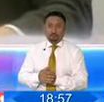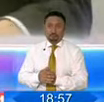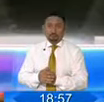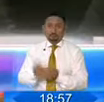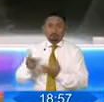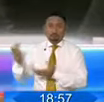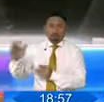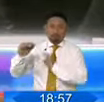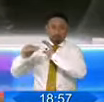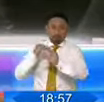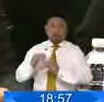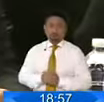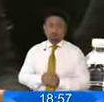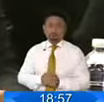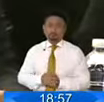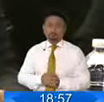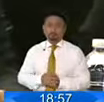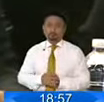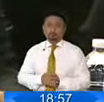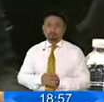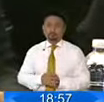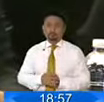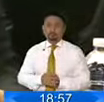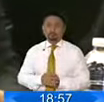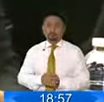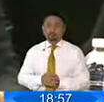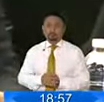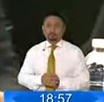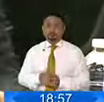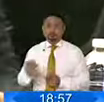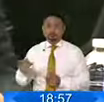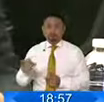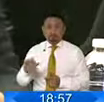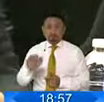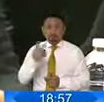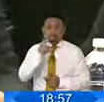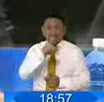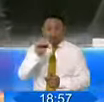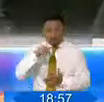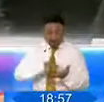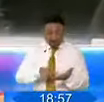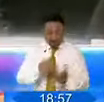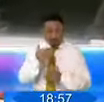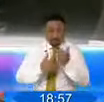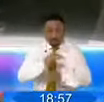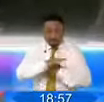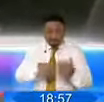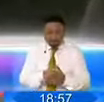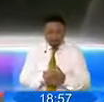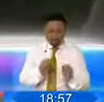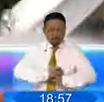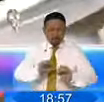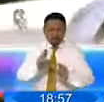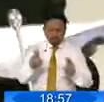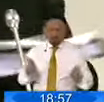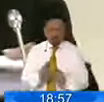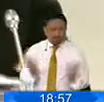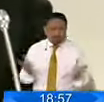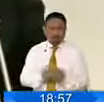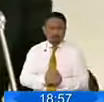han sido remitidos. No implica el conocer el proceso, el proceso se lo conoce en la sustanciación. De que no